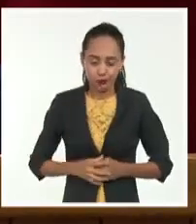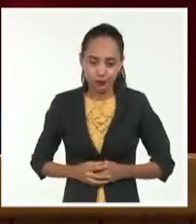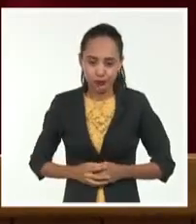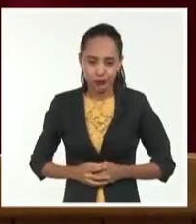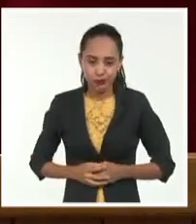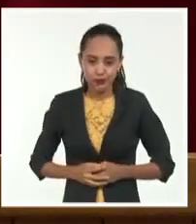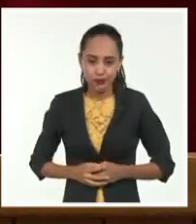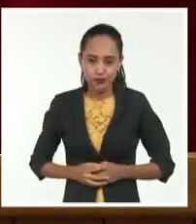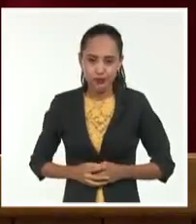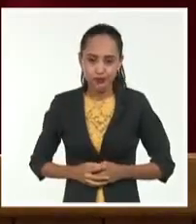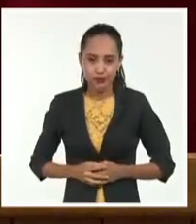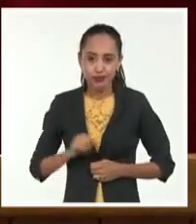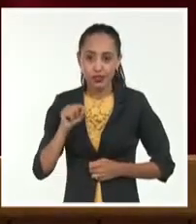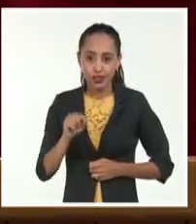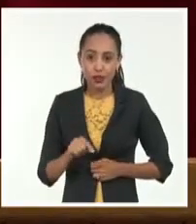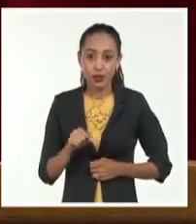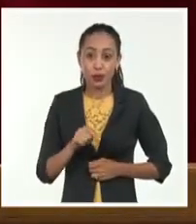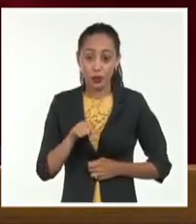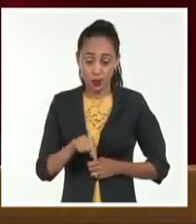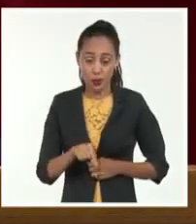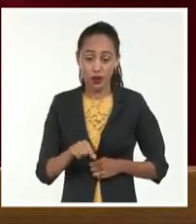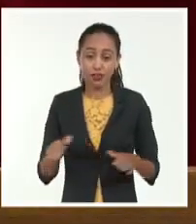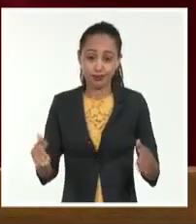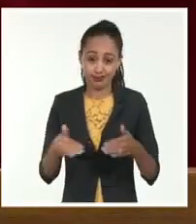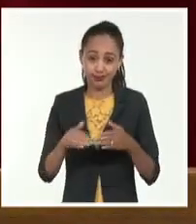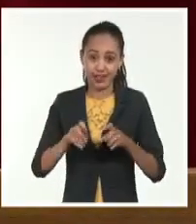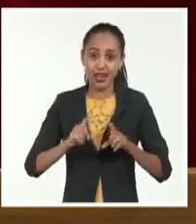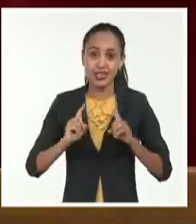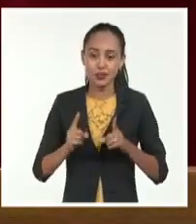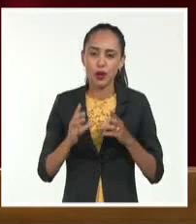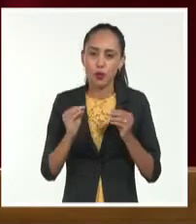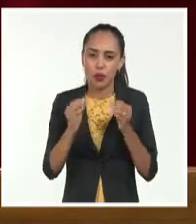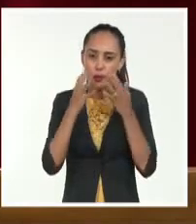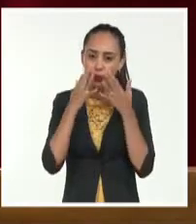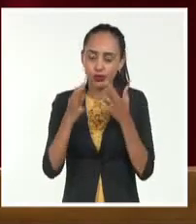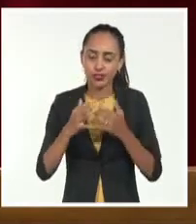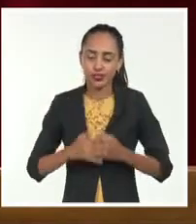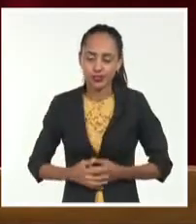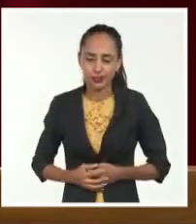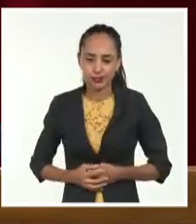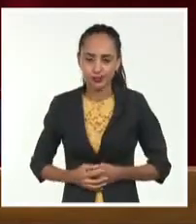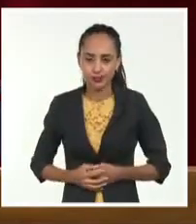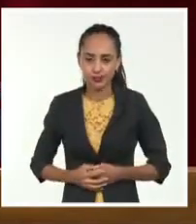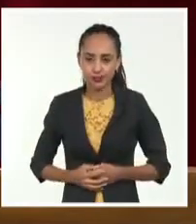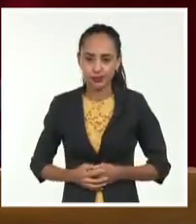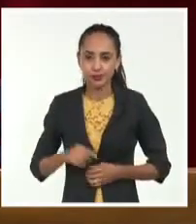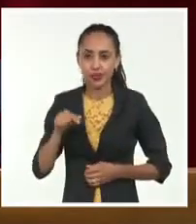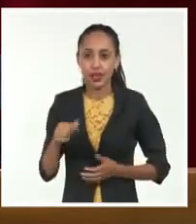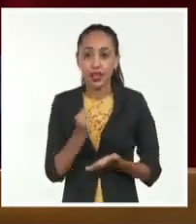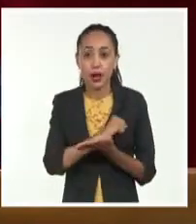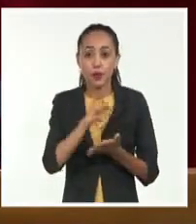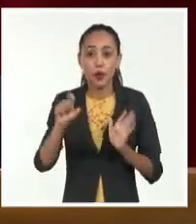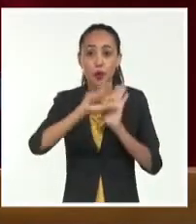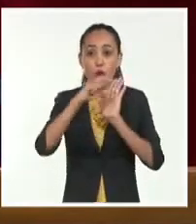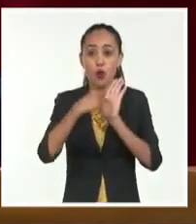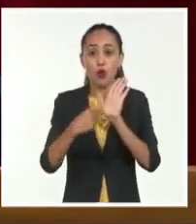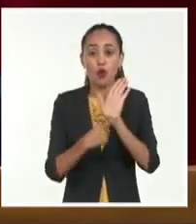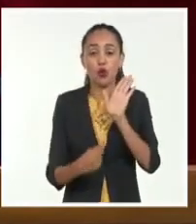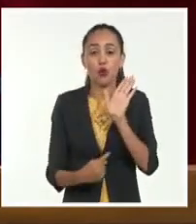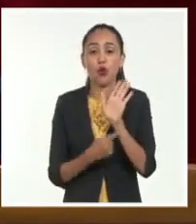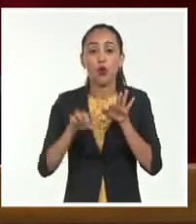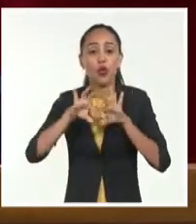actual legislatura que hoy clausuramos tienen una enorme importancia. Aquí hemos aprobado el Código de las